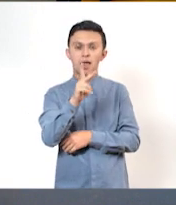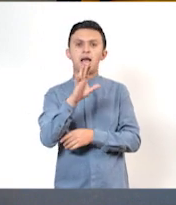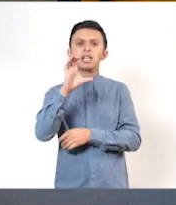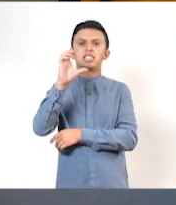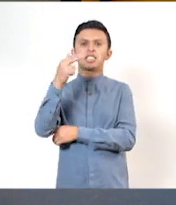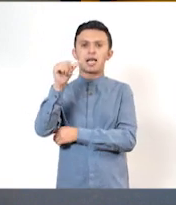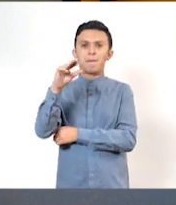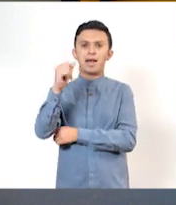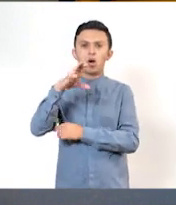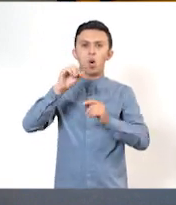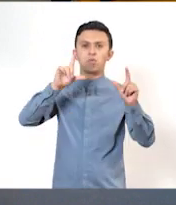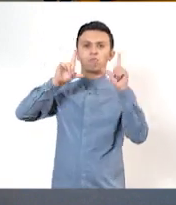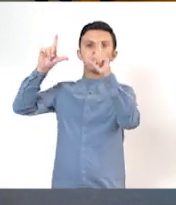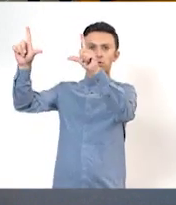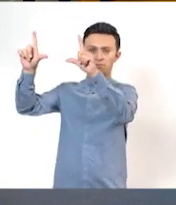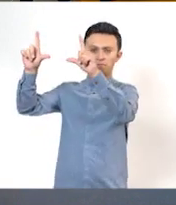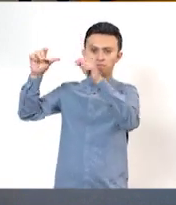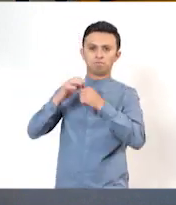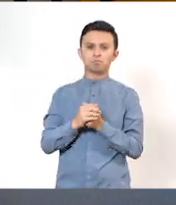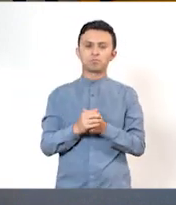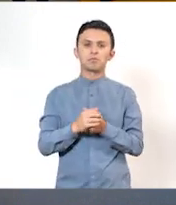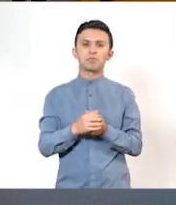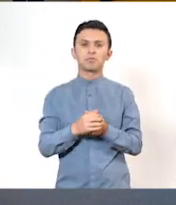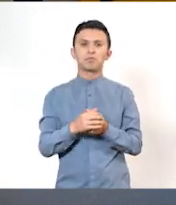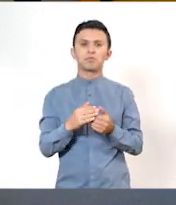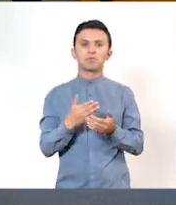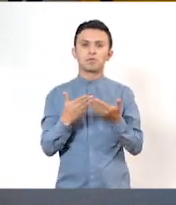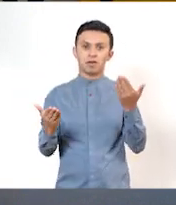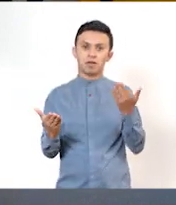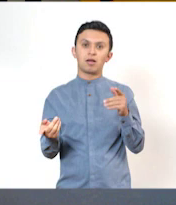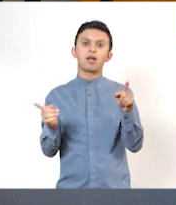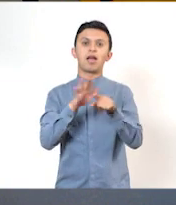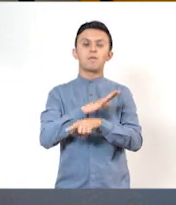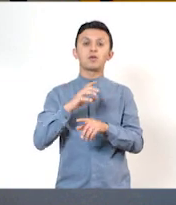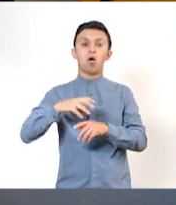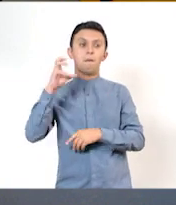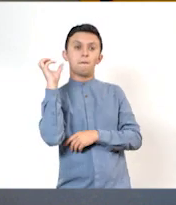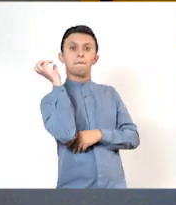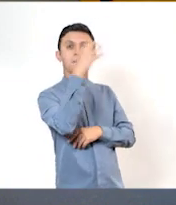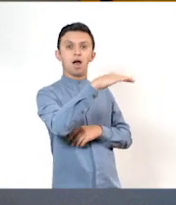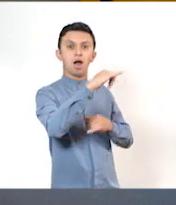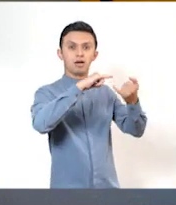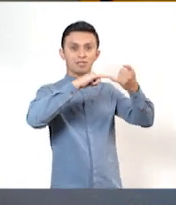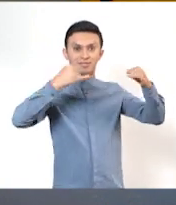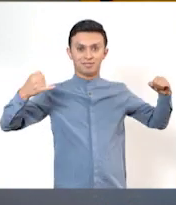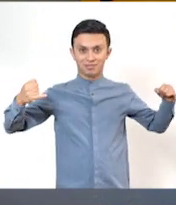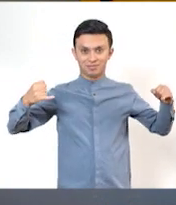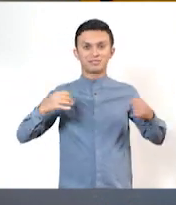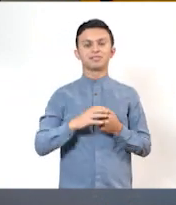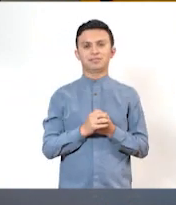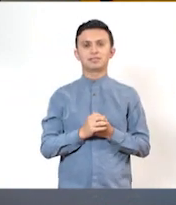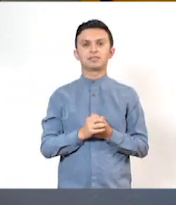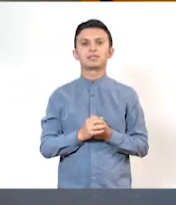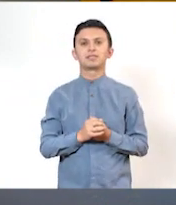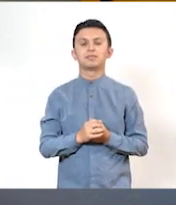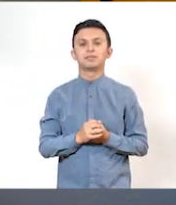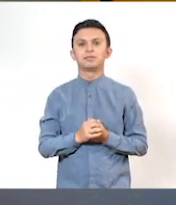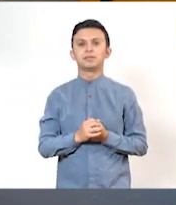chamaco. Ahora, tú me avientas el hilo. Ah, no, yo te aviento el hilo, Ajá. perdón.